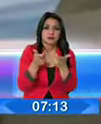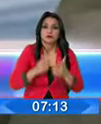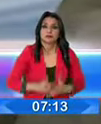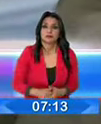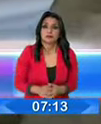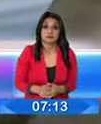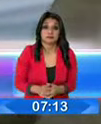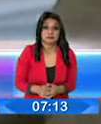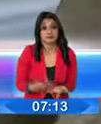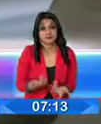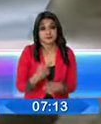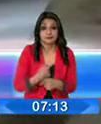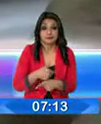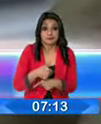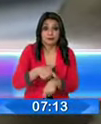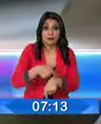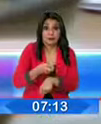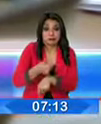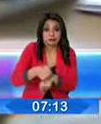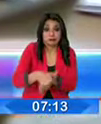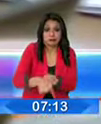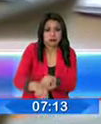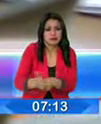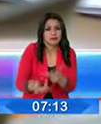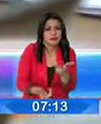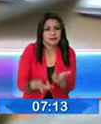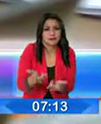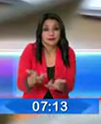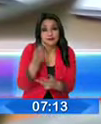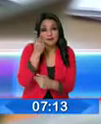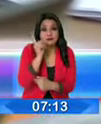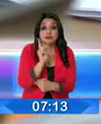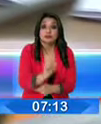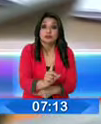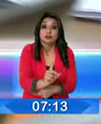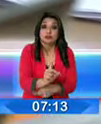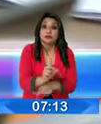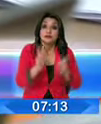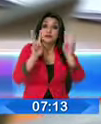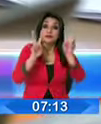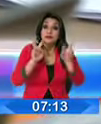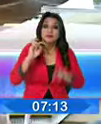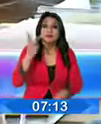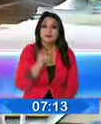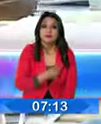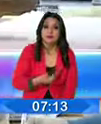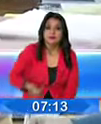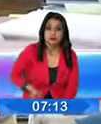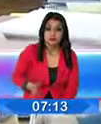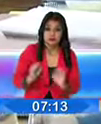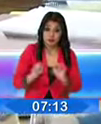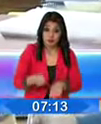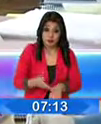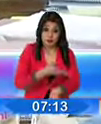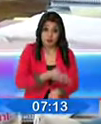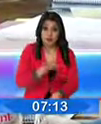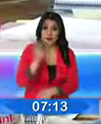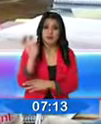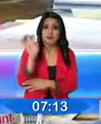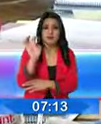y con el tiempo en contra es poco probable que una resolución del tema del vicepresidente pueda salir antes del 2 de enero